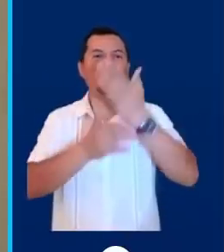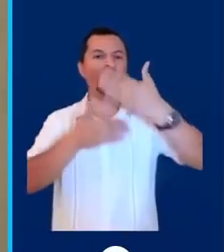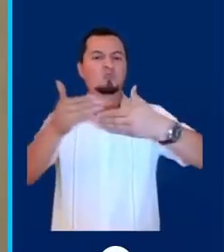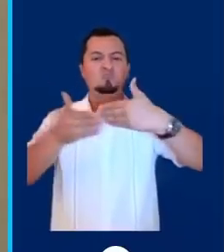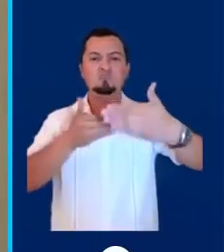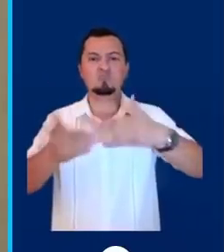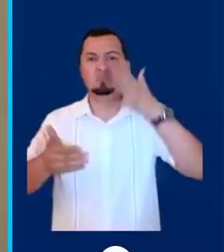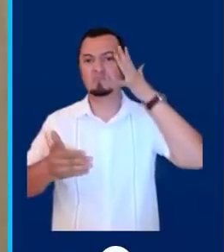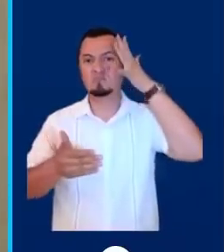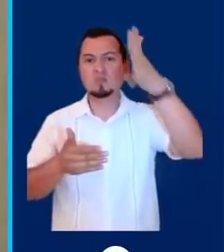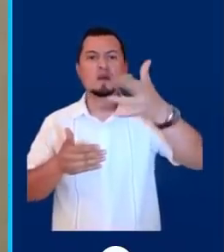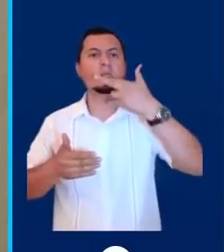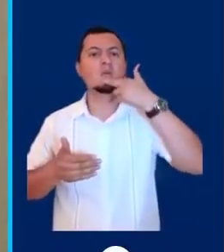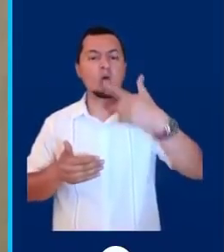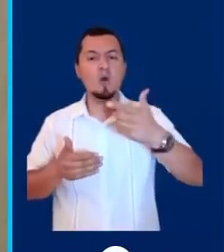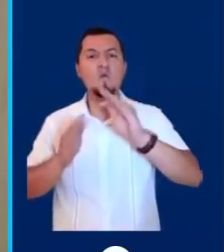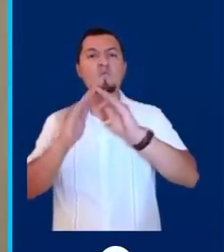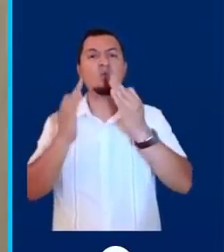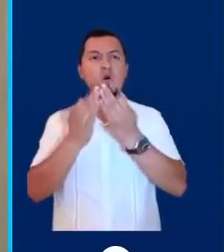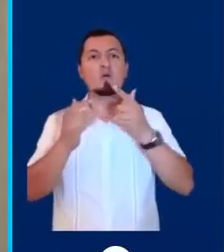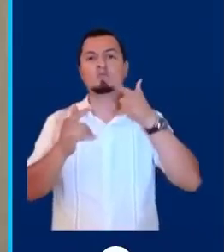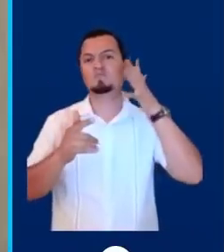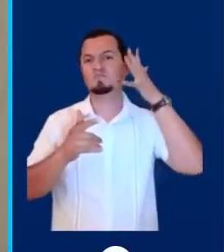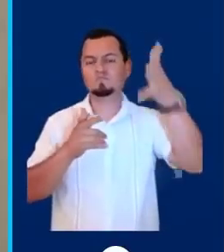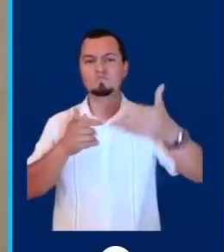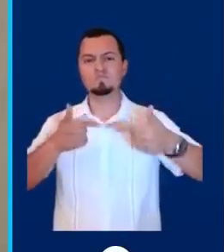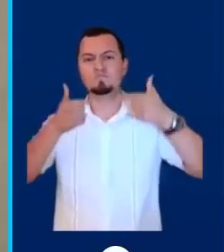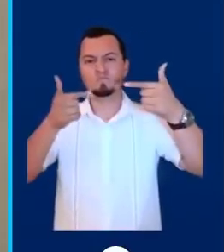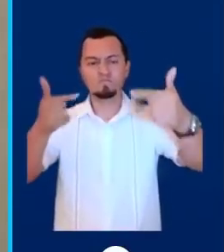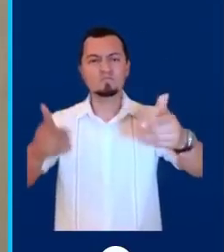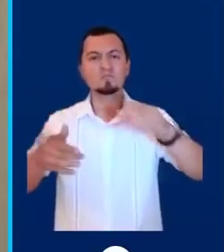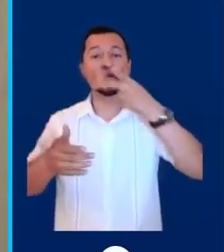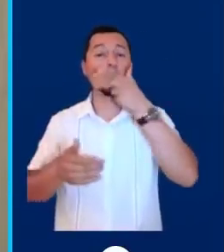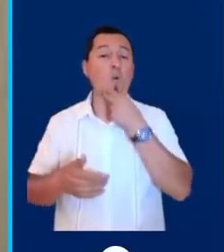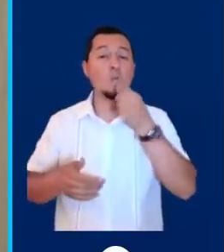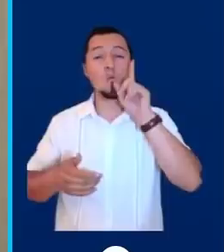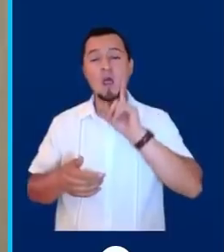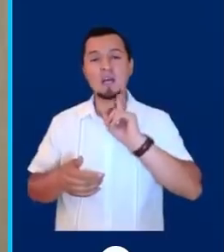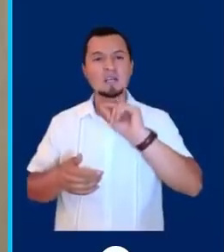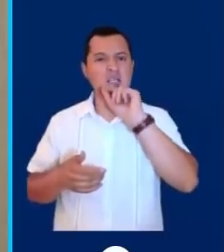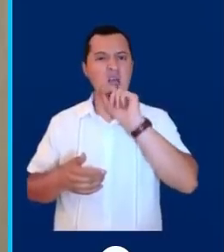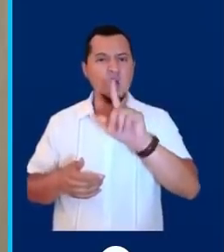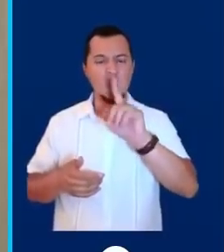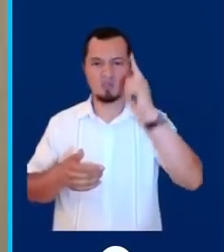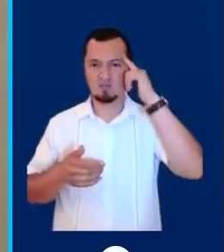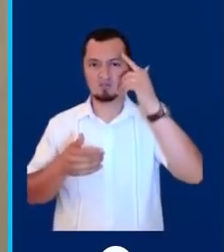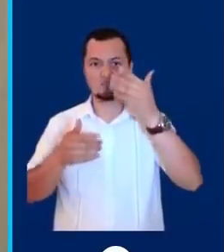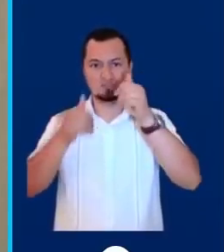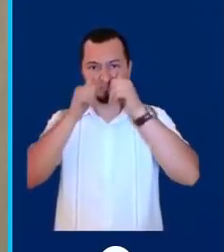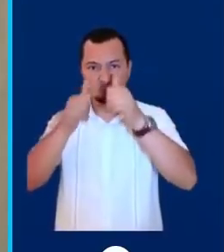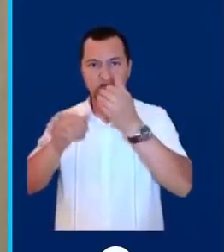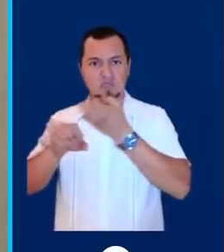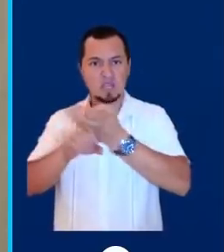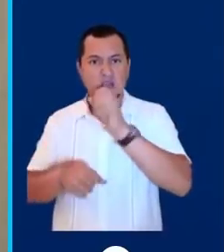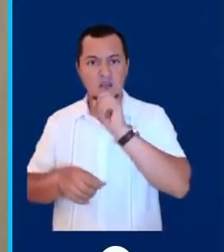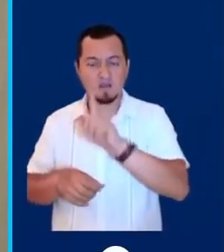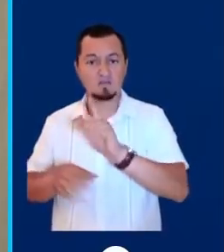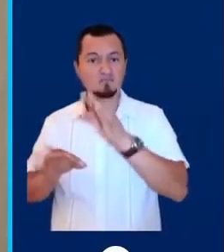día formen nuevas generaciones de mujeres y hombres jaliscienses que le sirvan a nuestro estado. Por